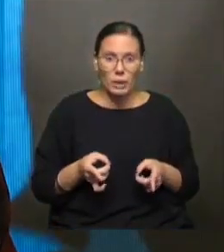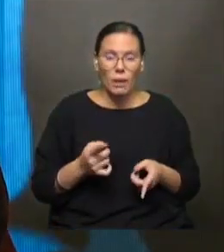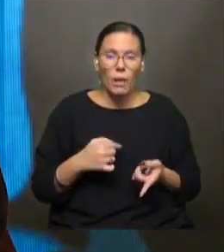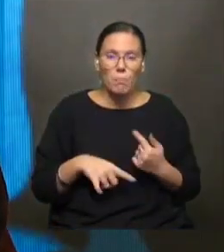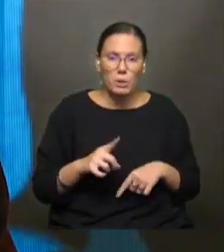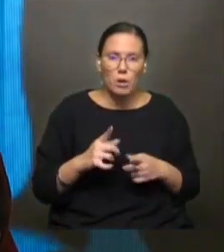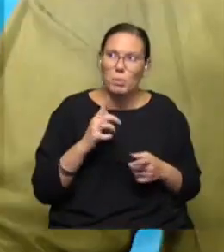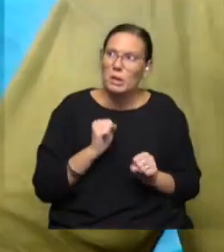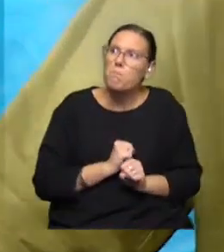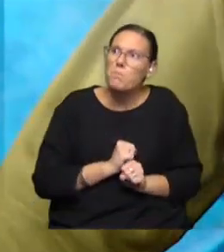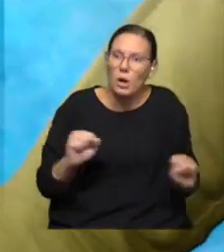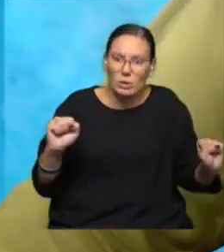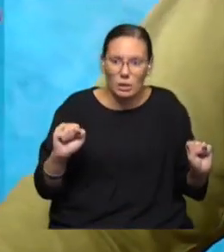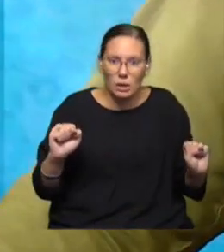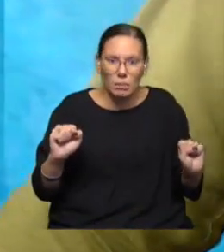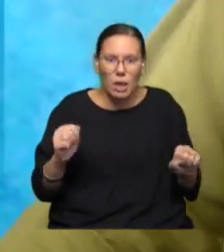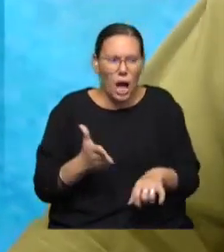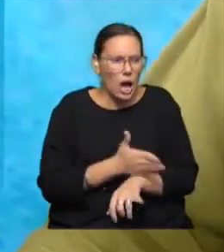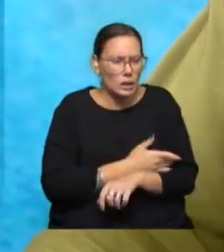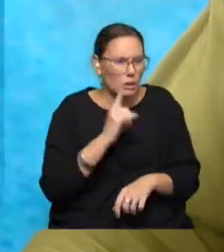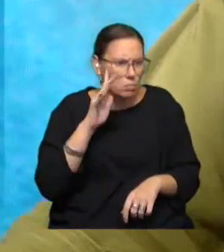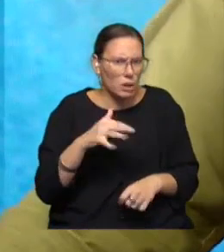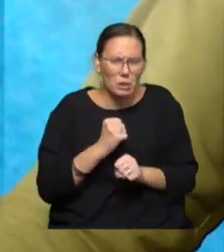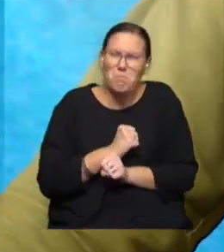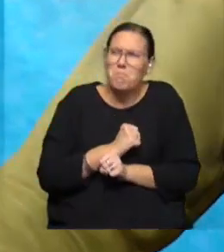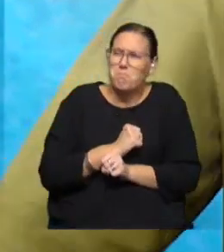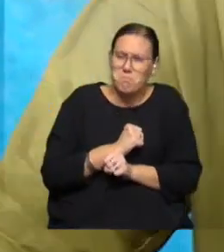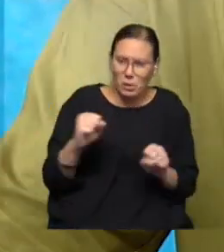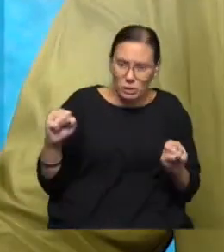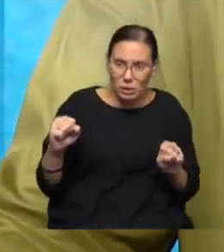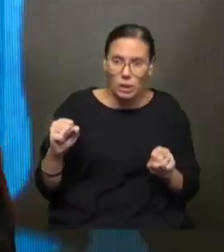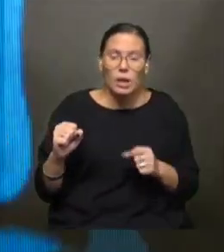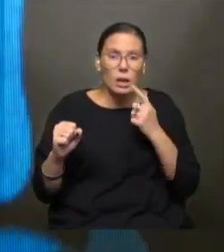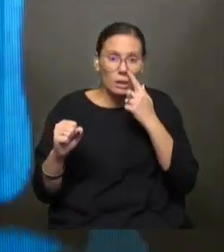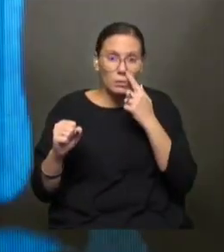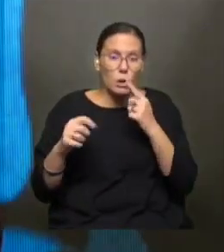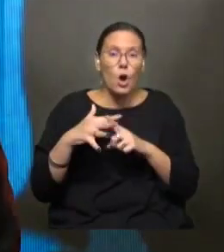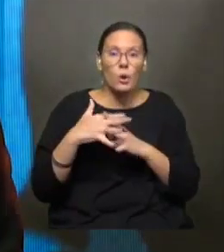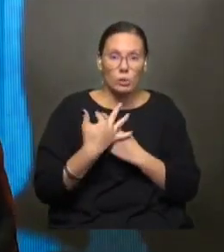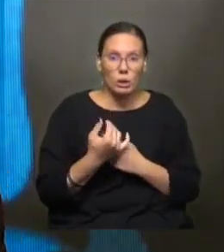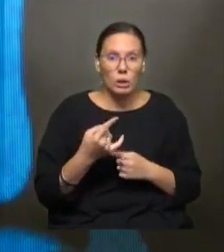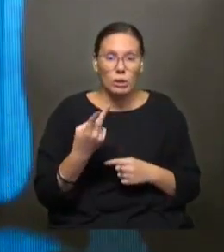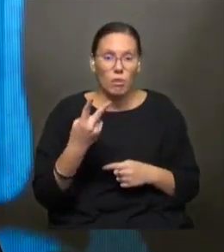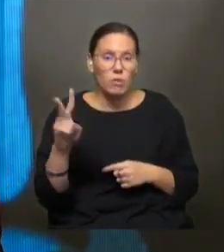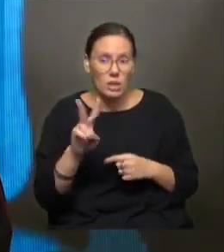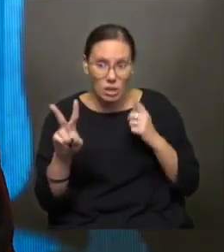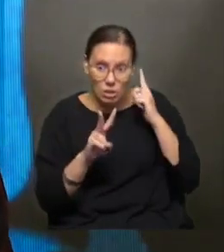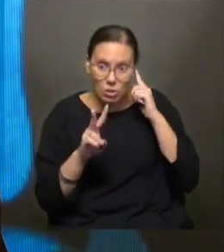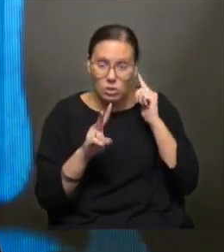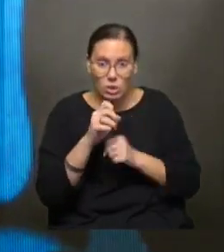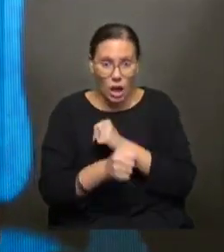lo imposible lo que parecería priori algo que una hazaña de 22 años